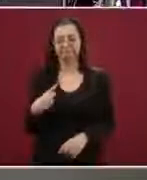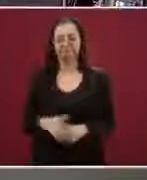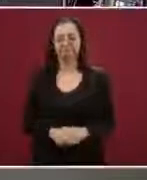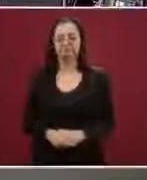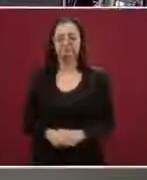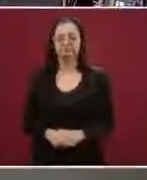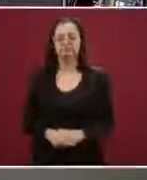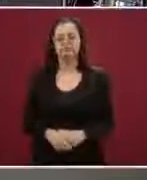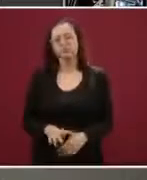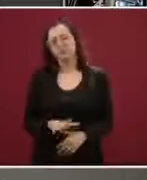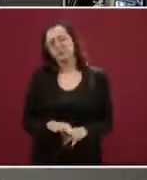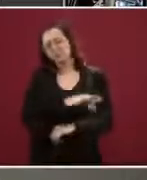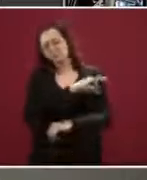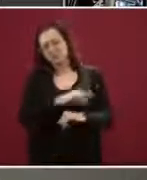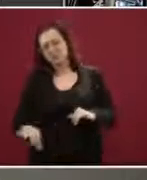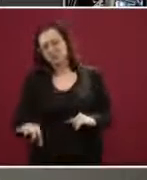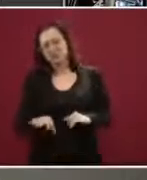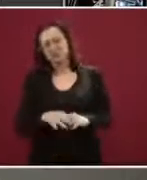Presidente, por último,